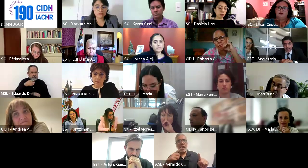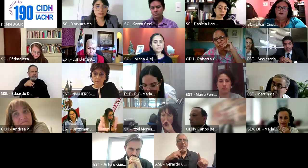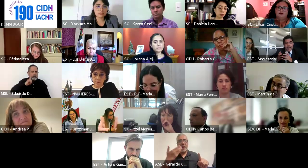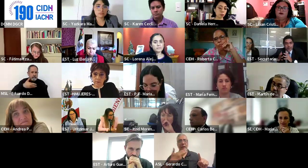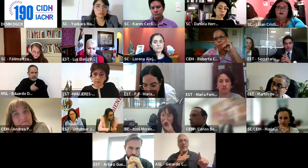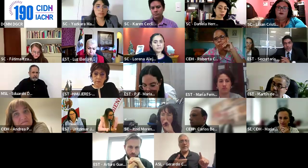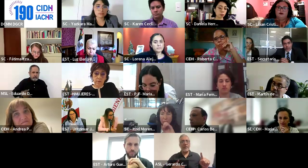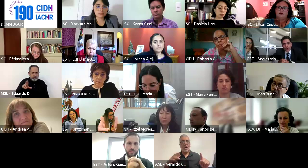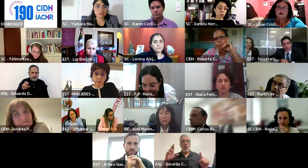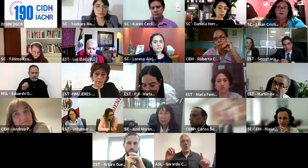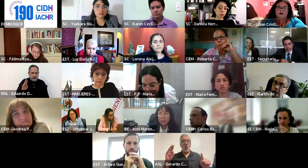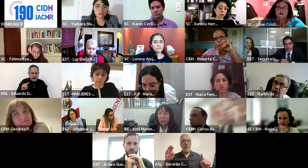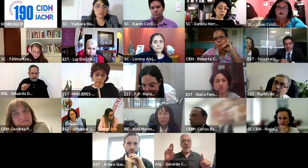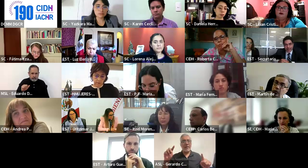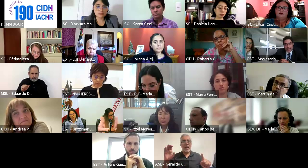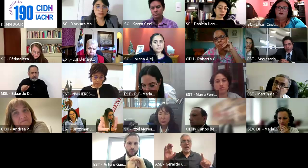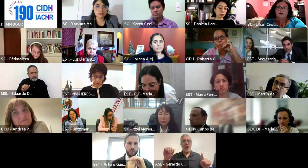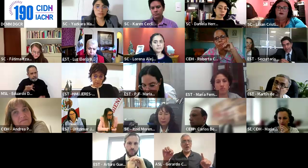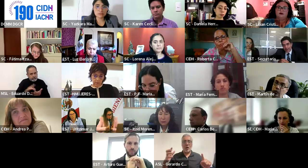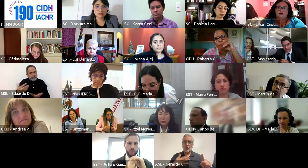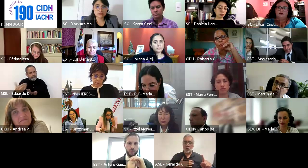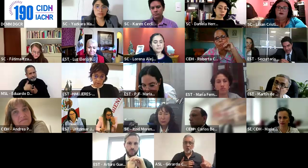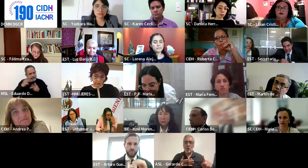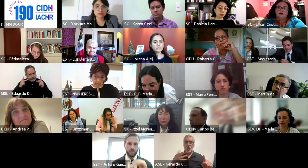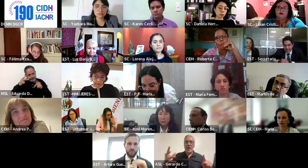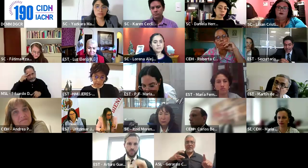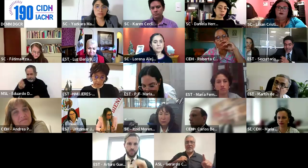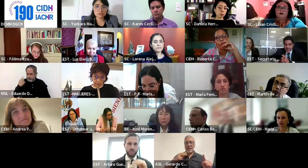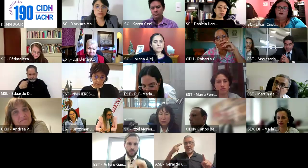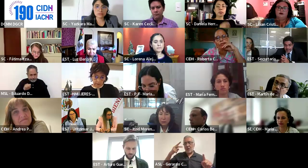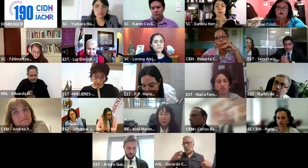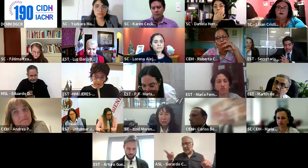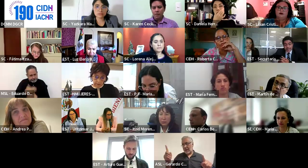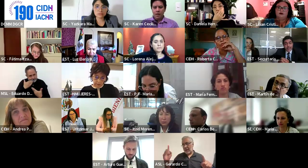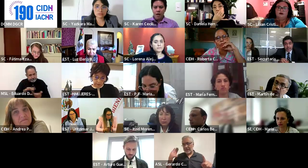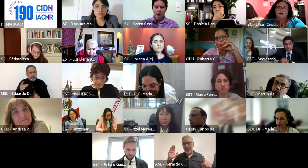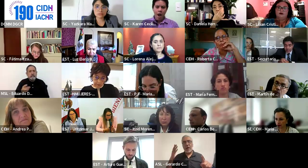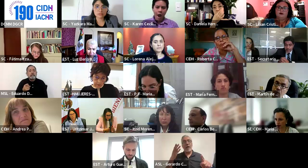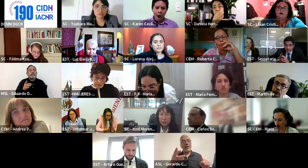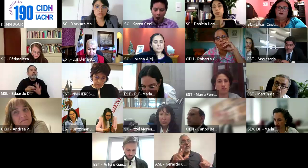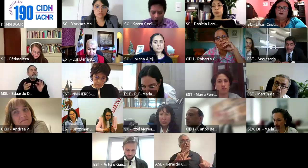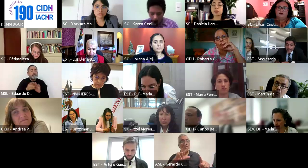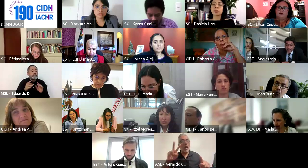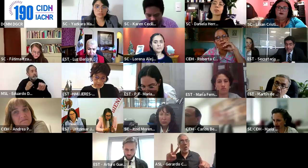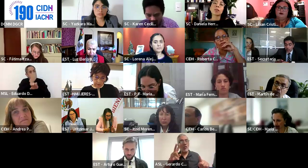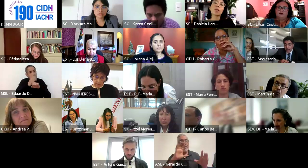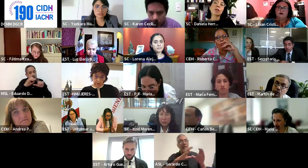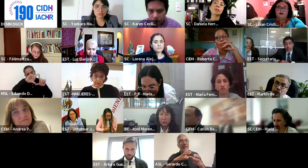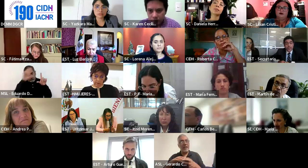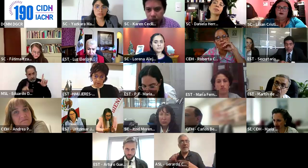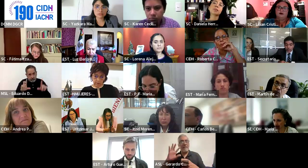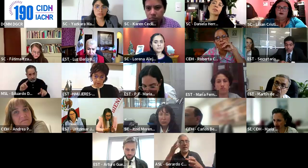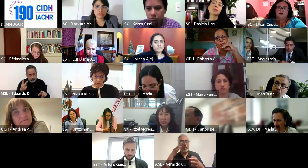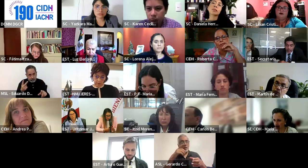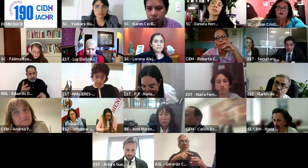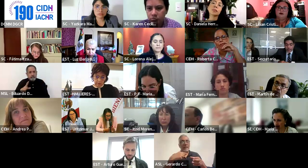presidenta Roberta Clark, que nos dio mucho gusto recibirla en México la semana pasada, decir que en las 32 entidades federativas se cuenta con